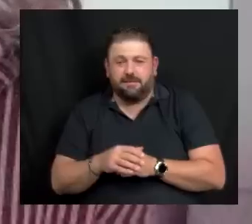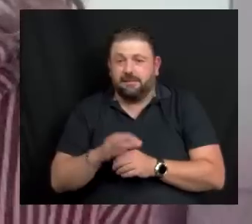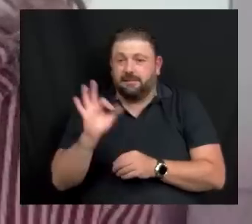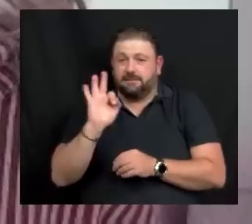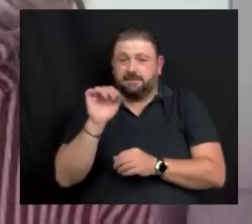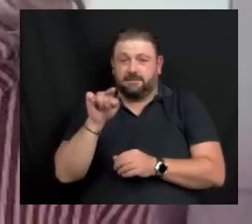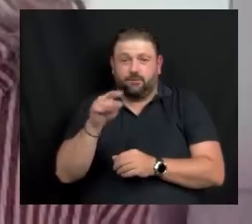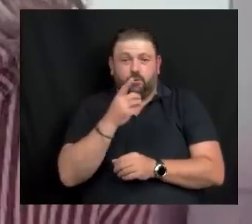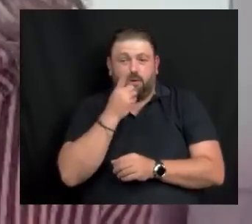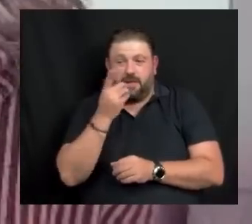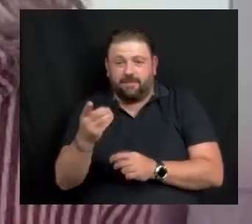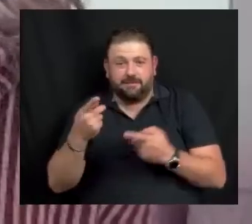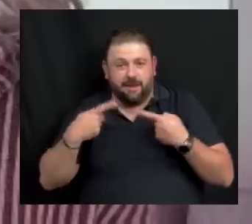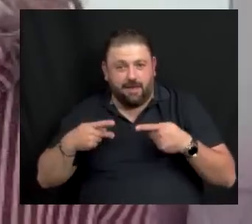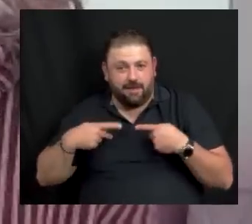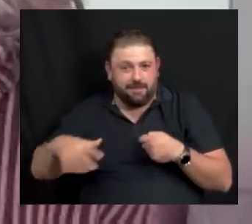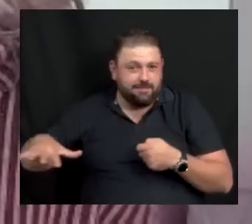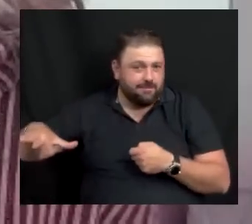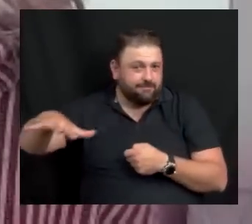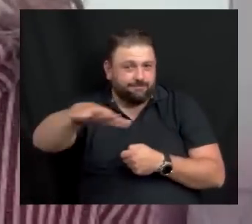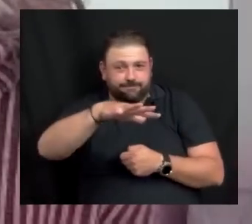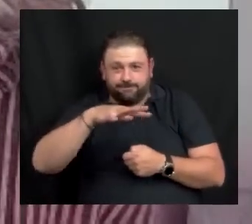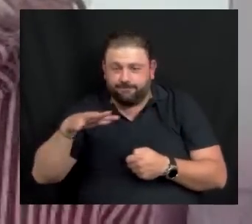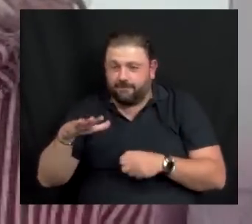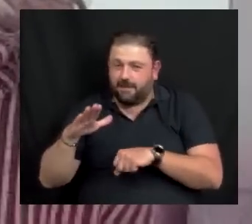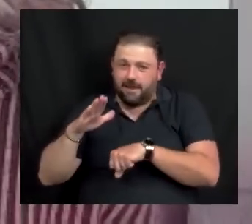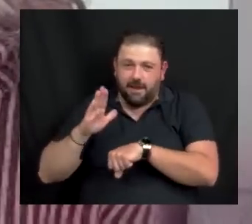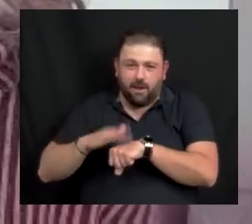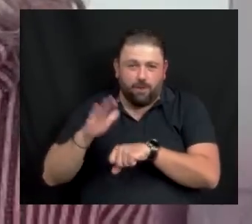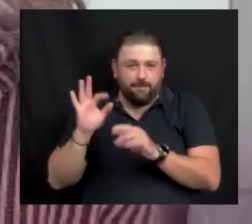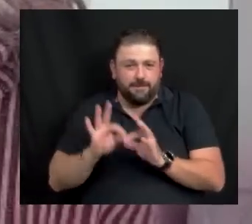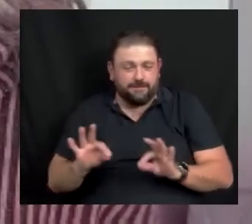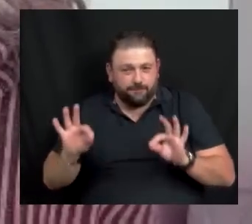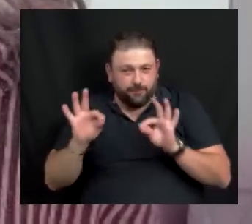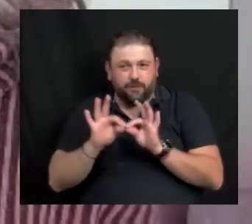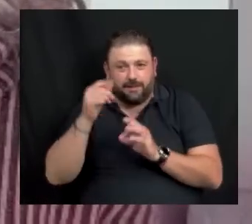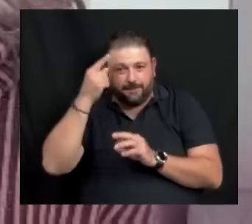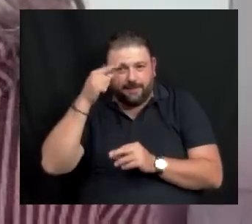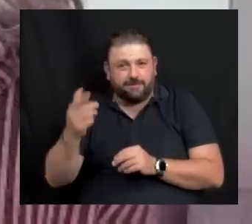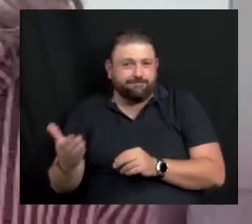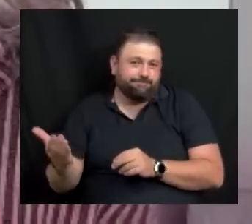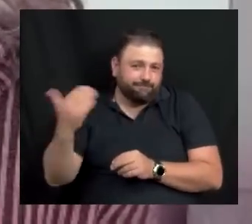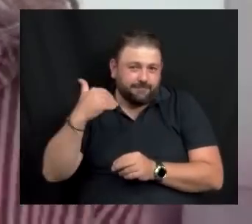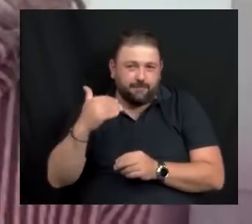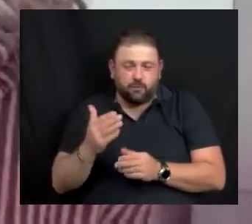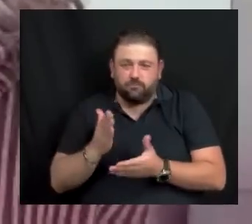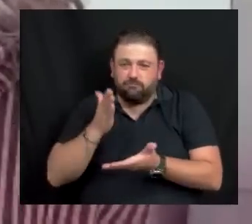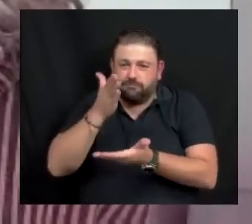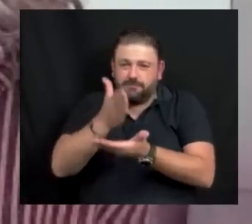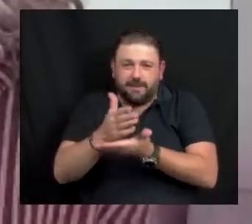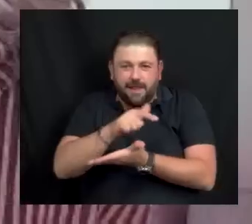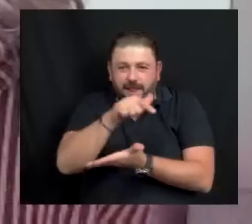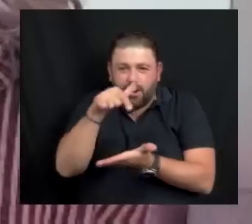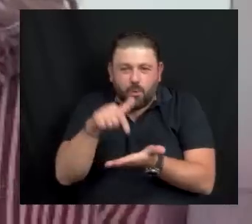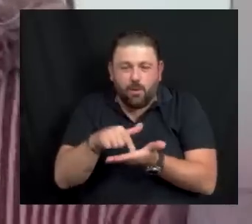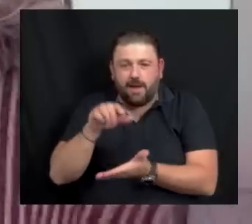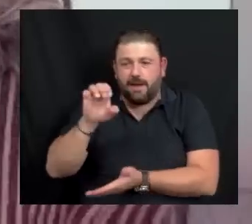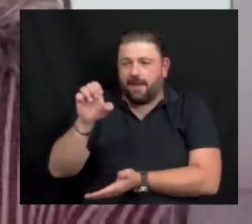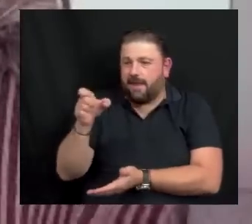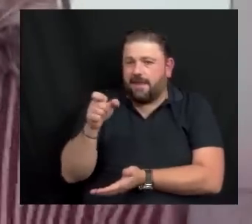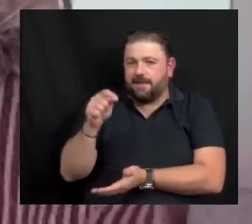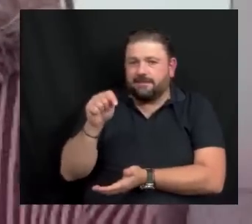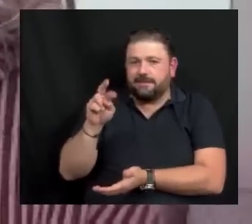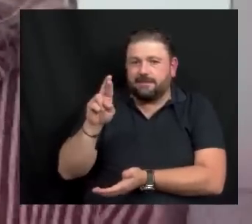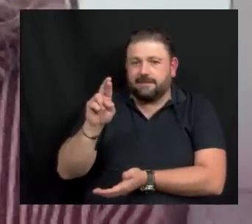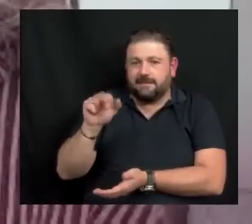gente que lo importante es estar en extravaganas por algo claro, para que vea que lo que